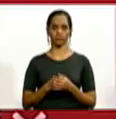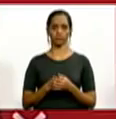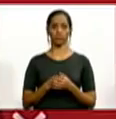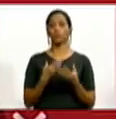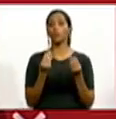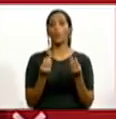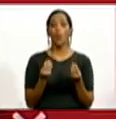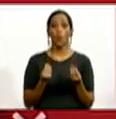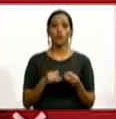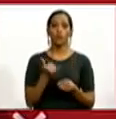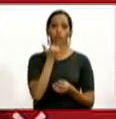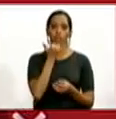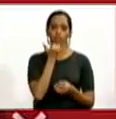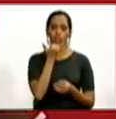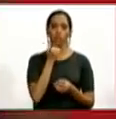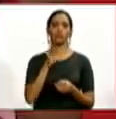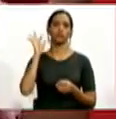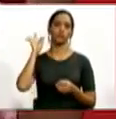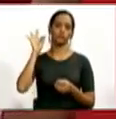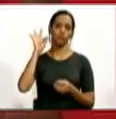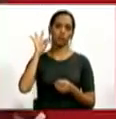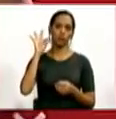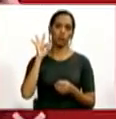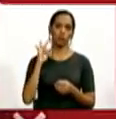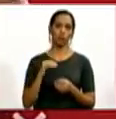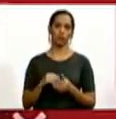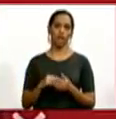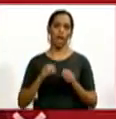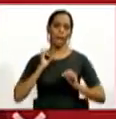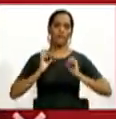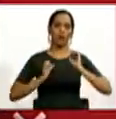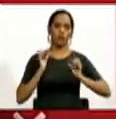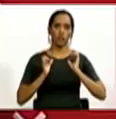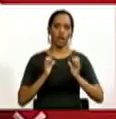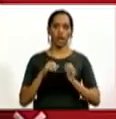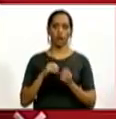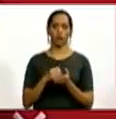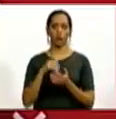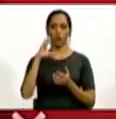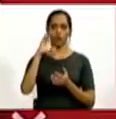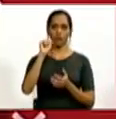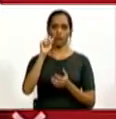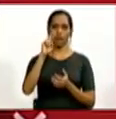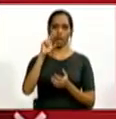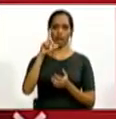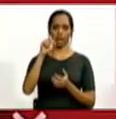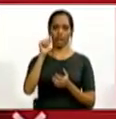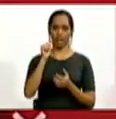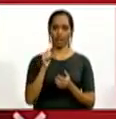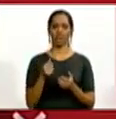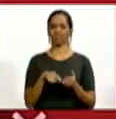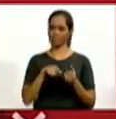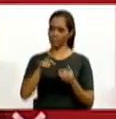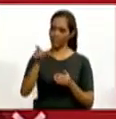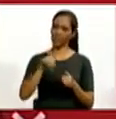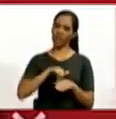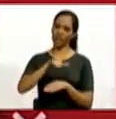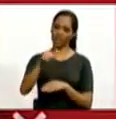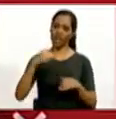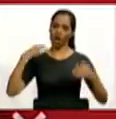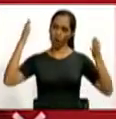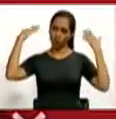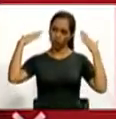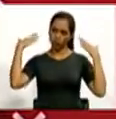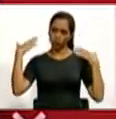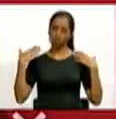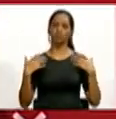muchos desaciertos en torno a su discurso emocionado con Carla Angola, y parece que le dijeron, relájate, vete para las Bahamas, anda, bañate, vamos a